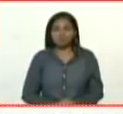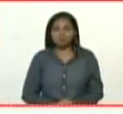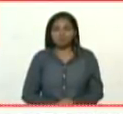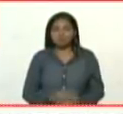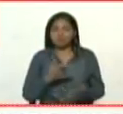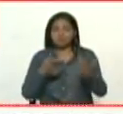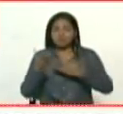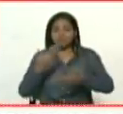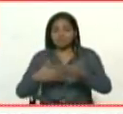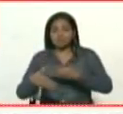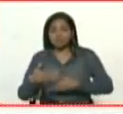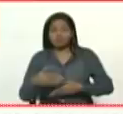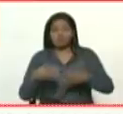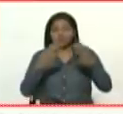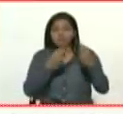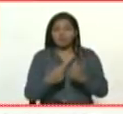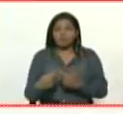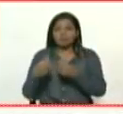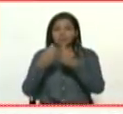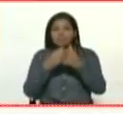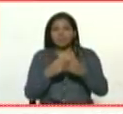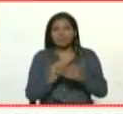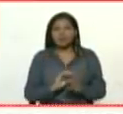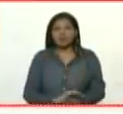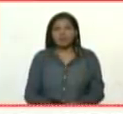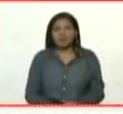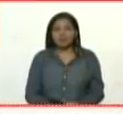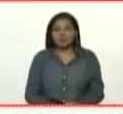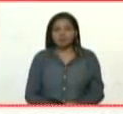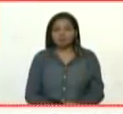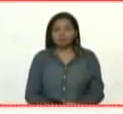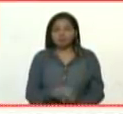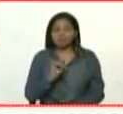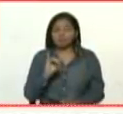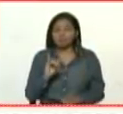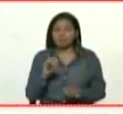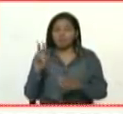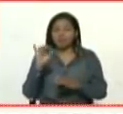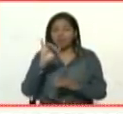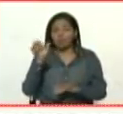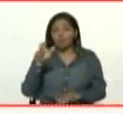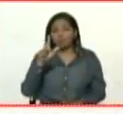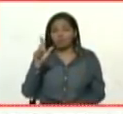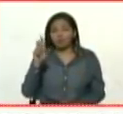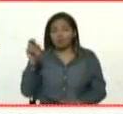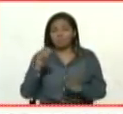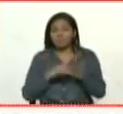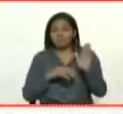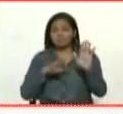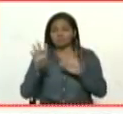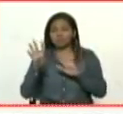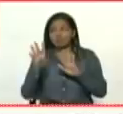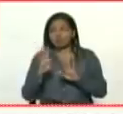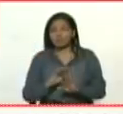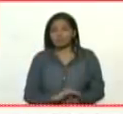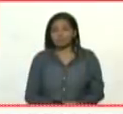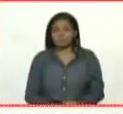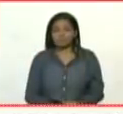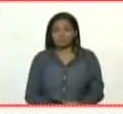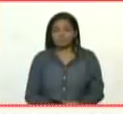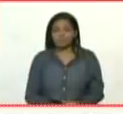servicio financiero, del crédito. En junio de 2019 llegó a un récord de verdad,